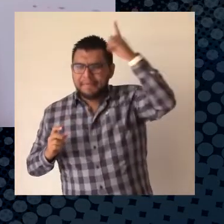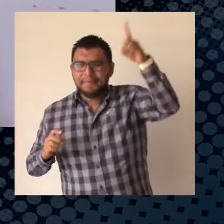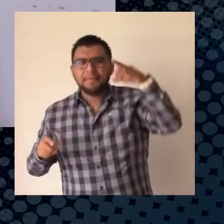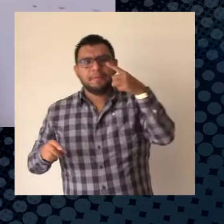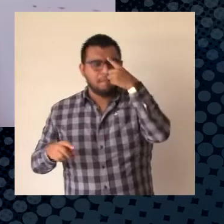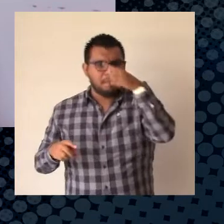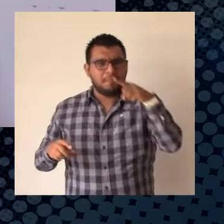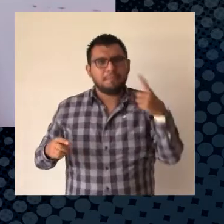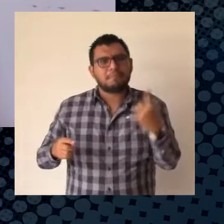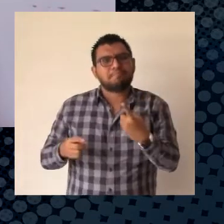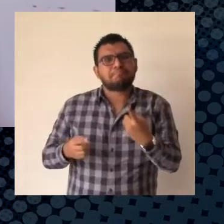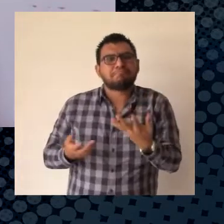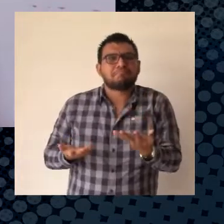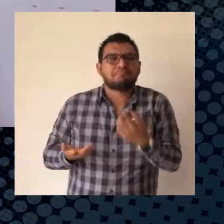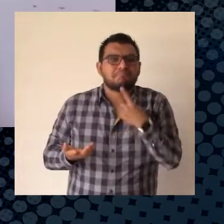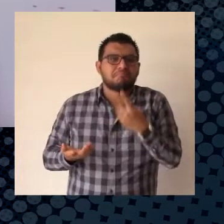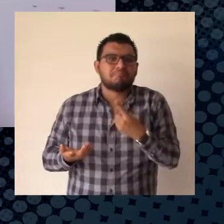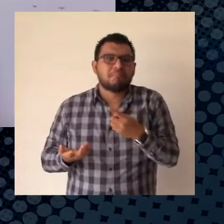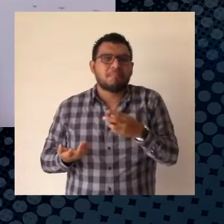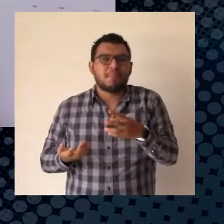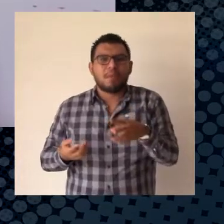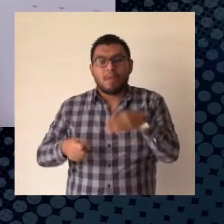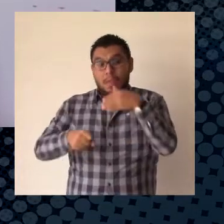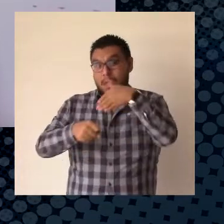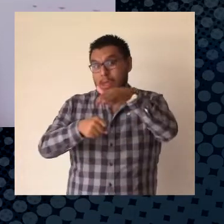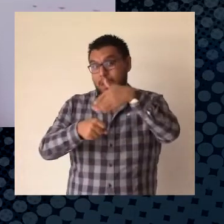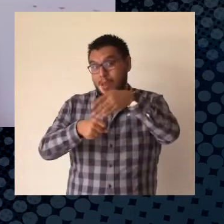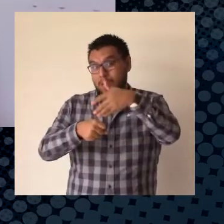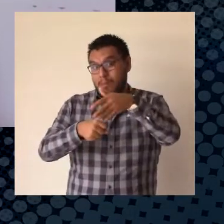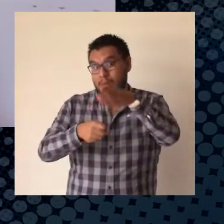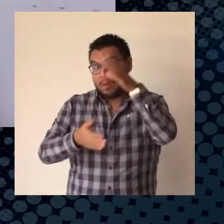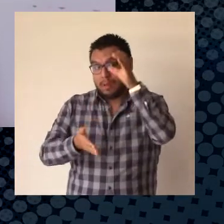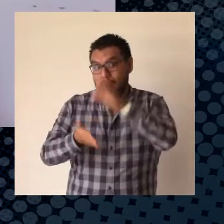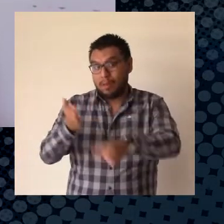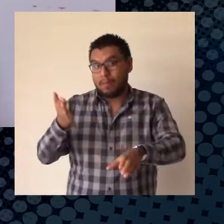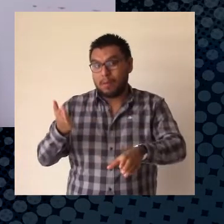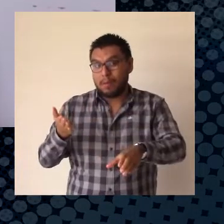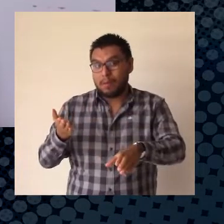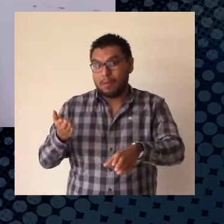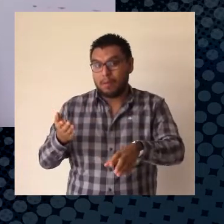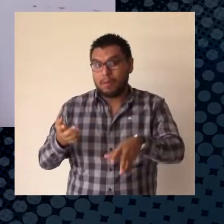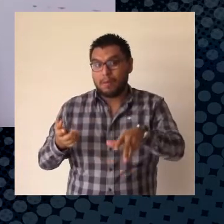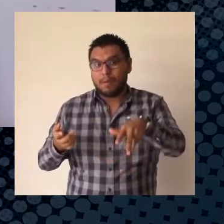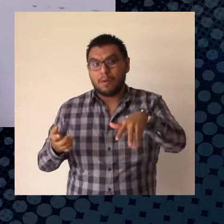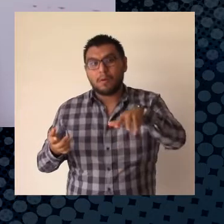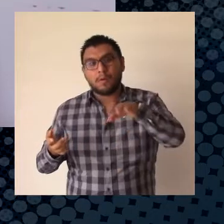Miren, allá en Números, capítulo